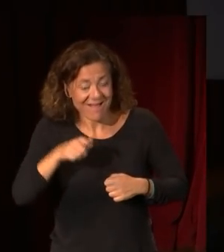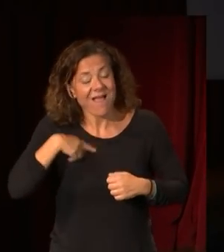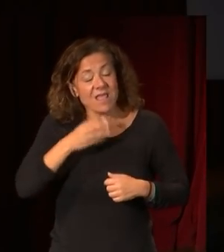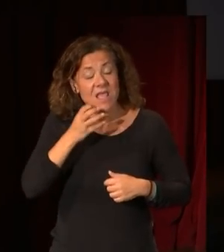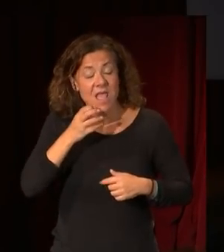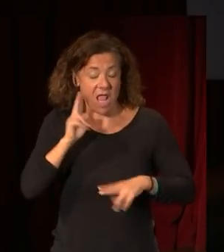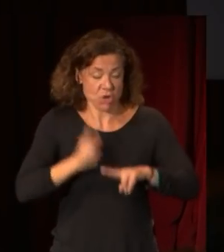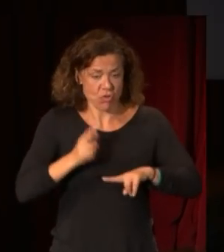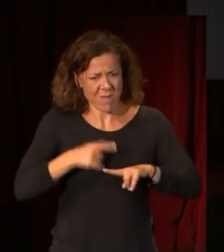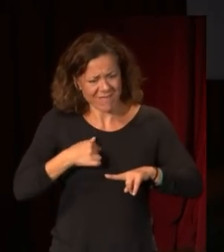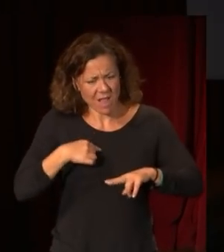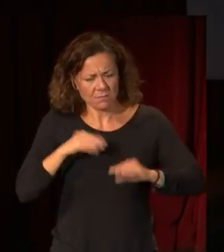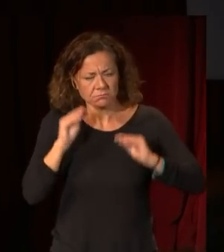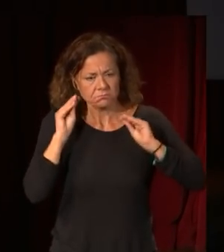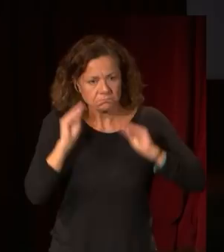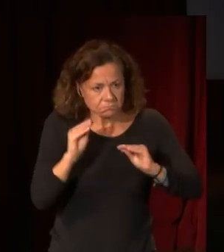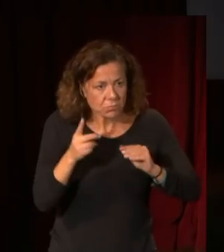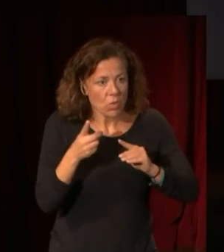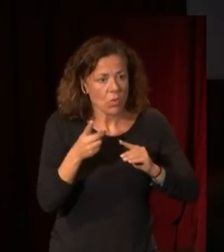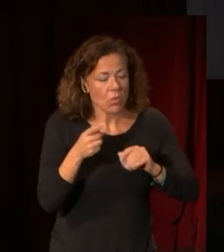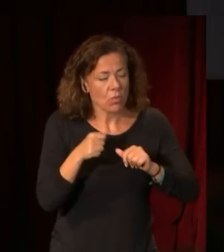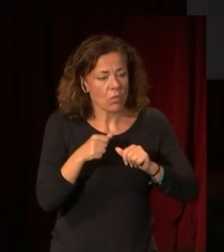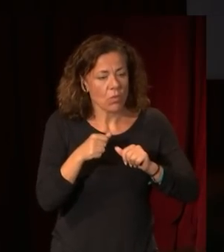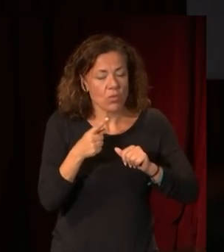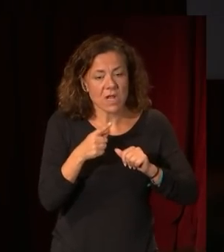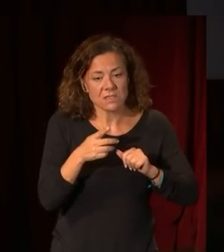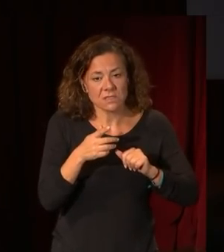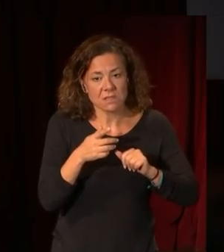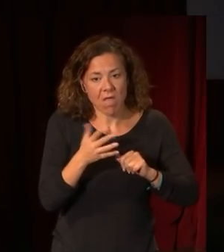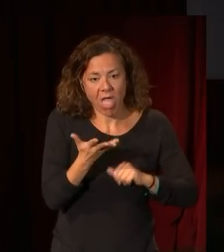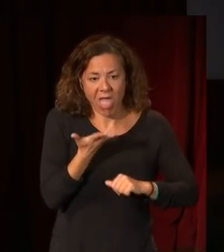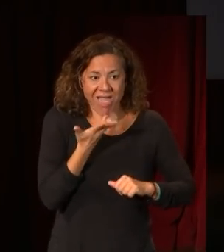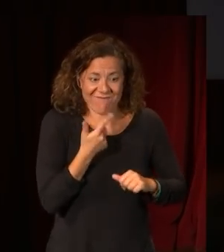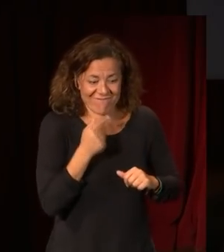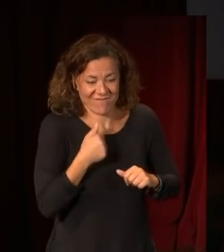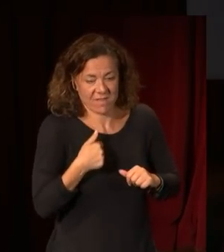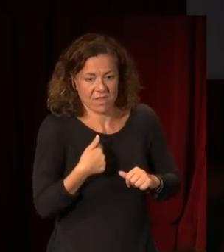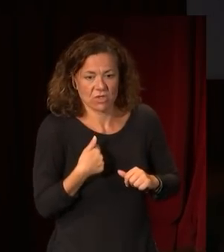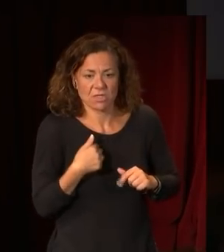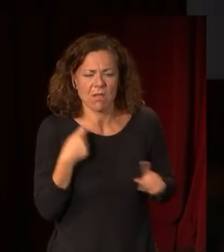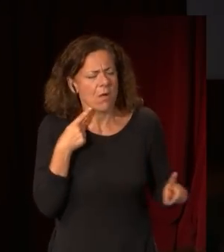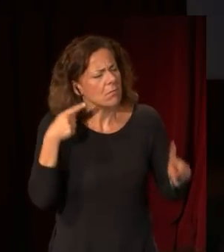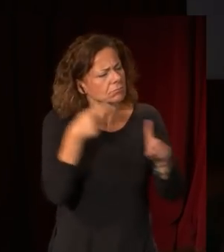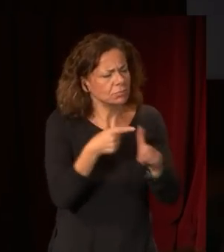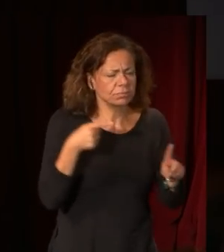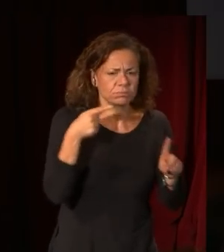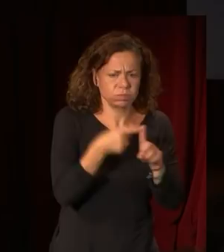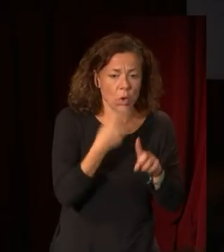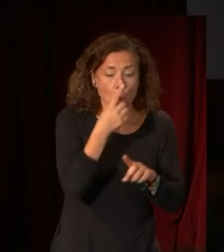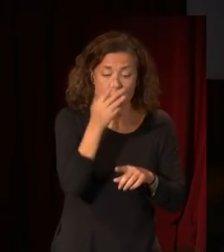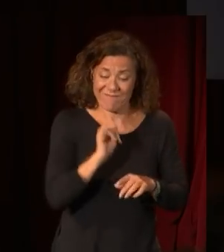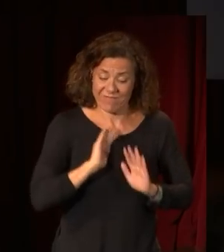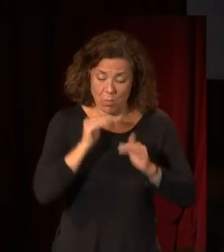había adquirido unos usos unas aficiones absolutamente filo clásicas una vez en barcelona